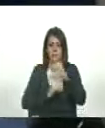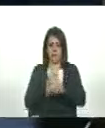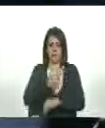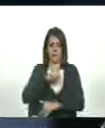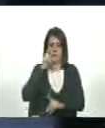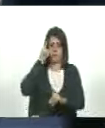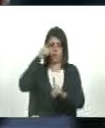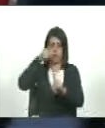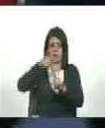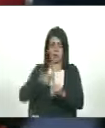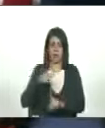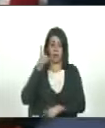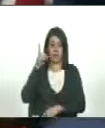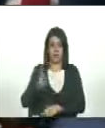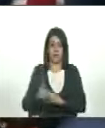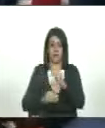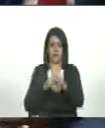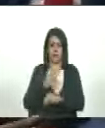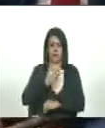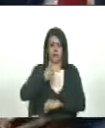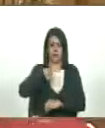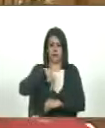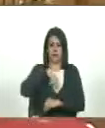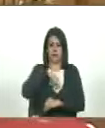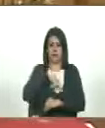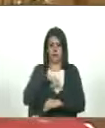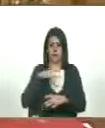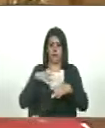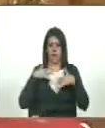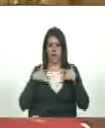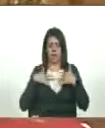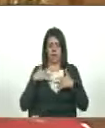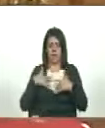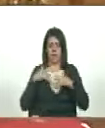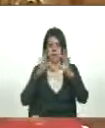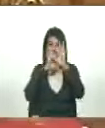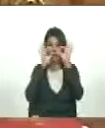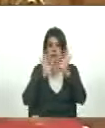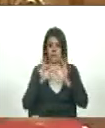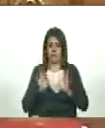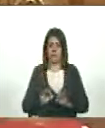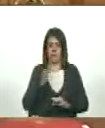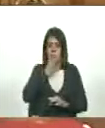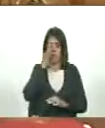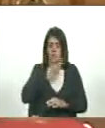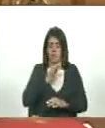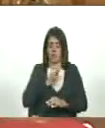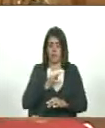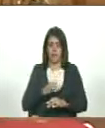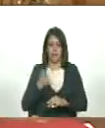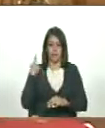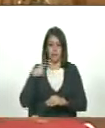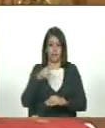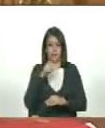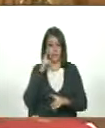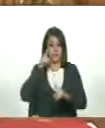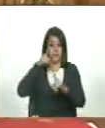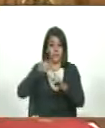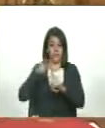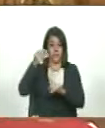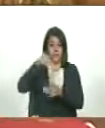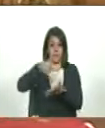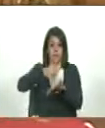nuestro norte, debe ser ese nuestra actividad estratégica real, de que allá donde están los